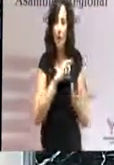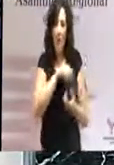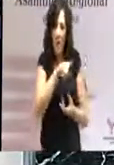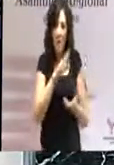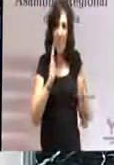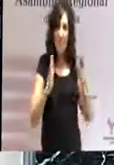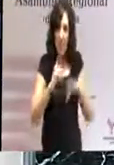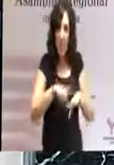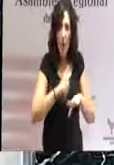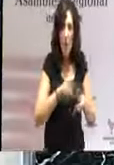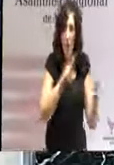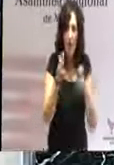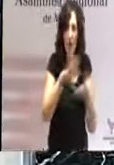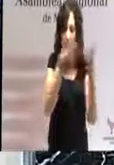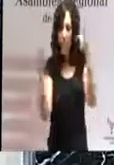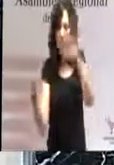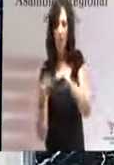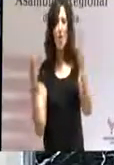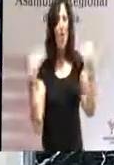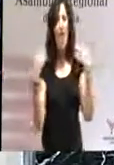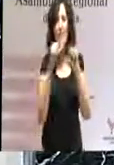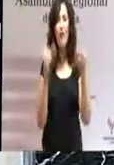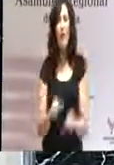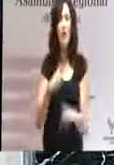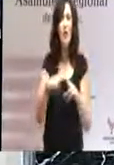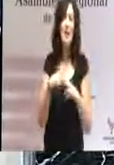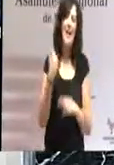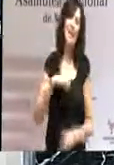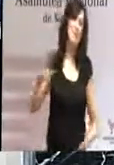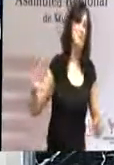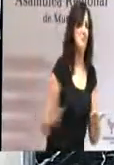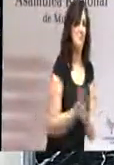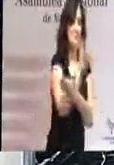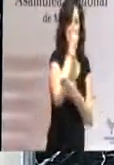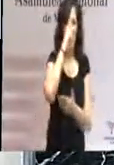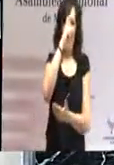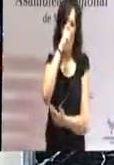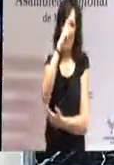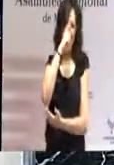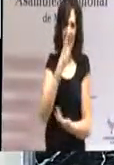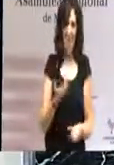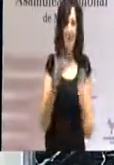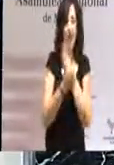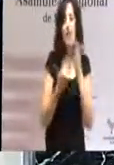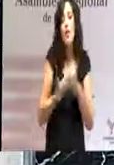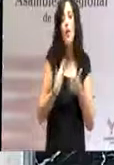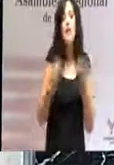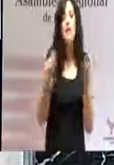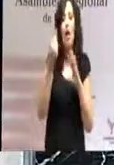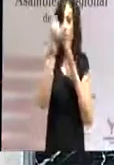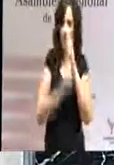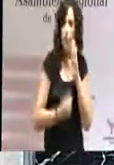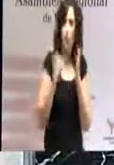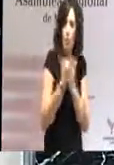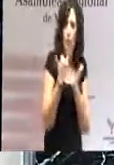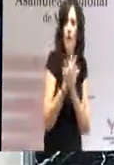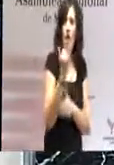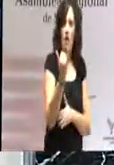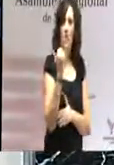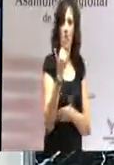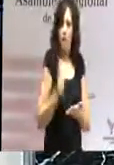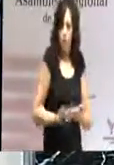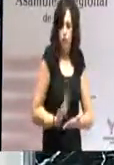siguen aferrados a una forma de hacer política que está caducada. Lo demuestra, si hablamos con datos y con pruebas,